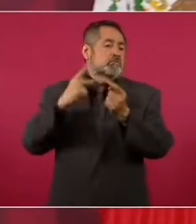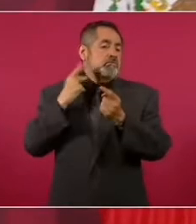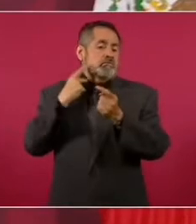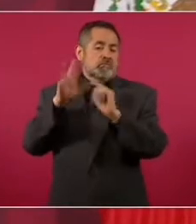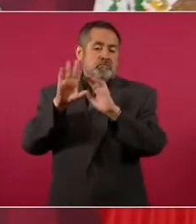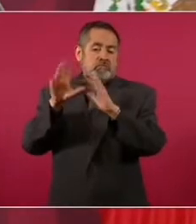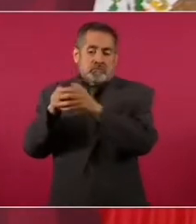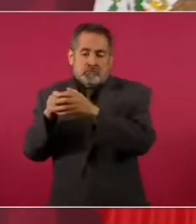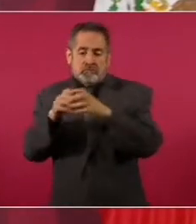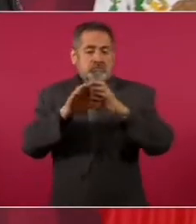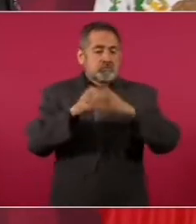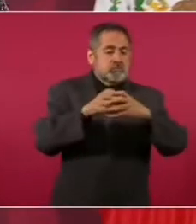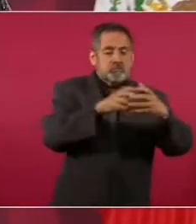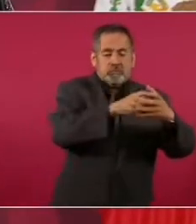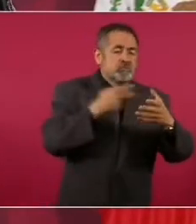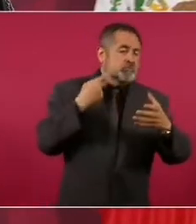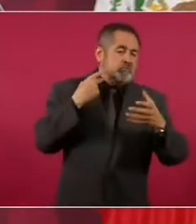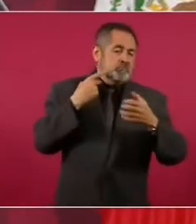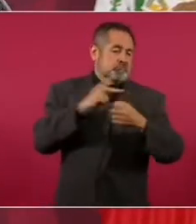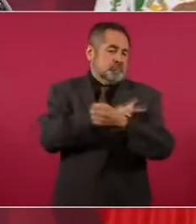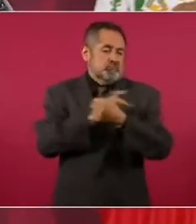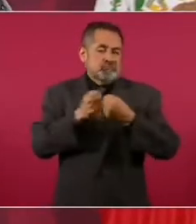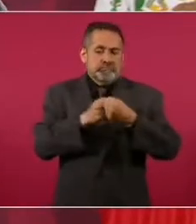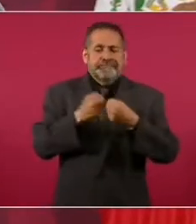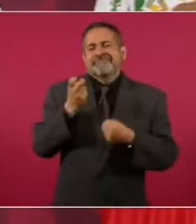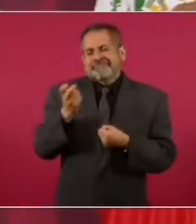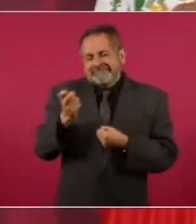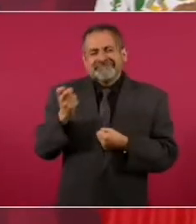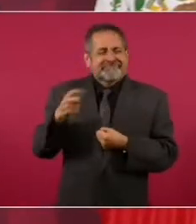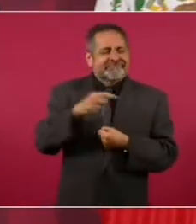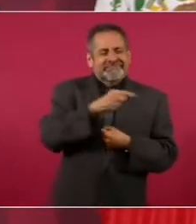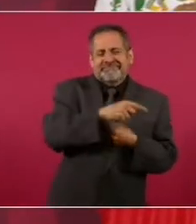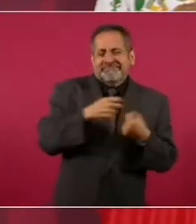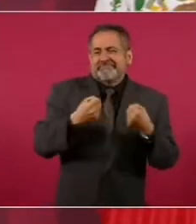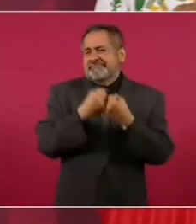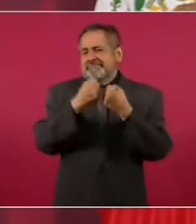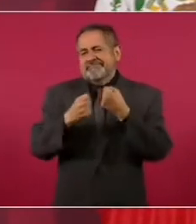política, de las cúpulas de poder,